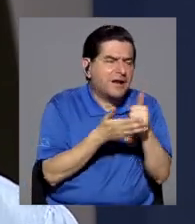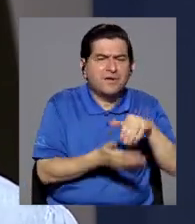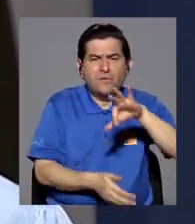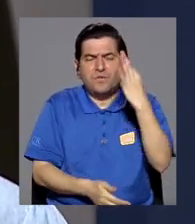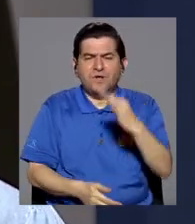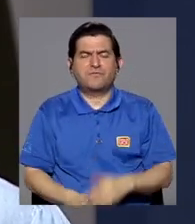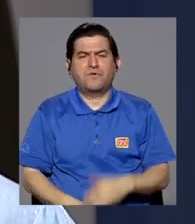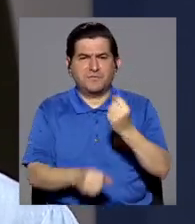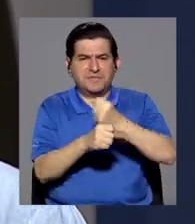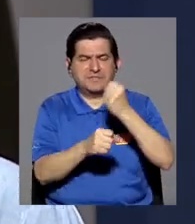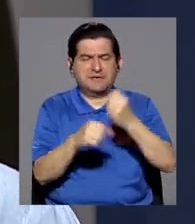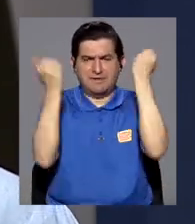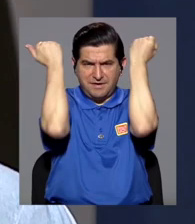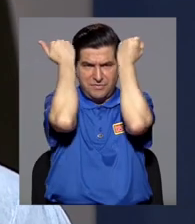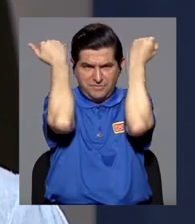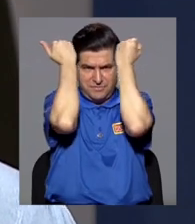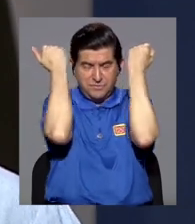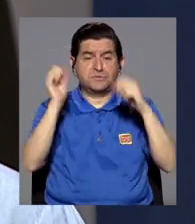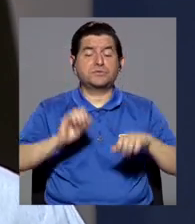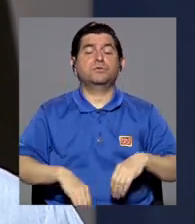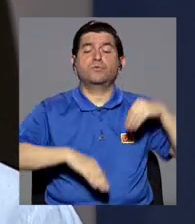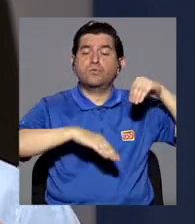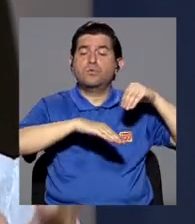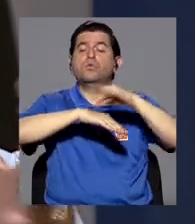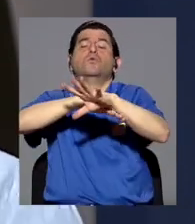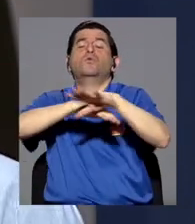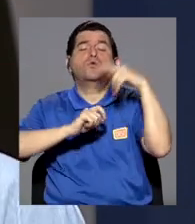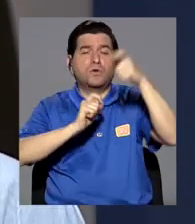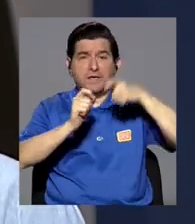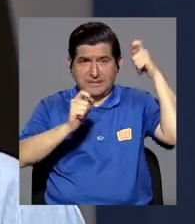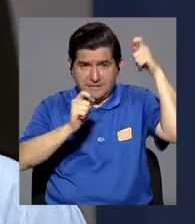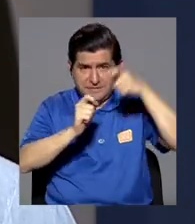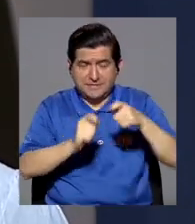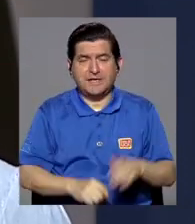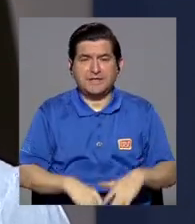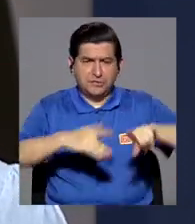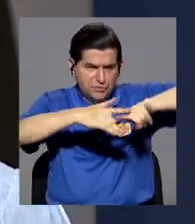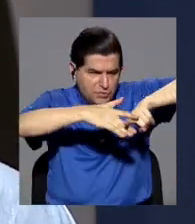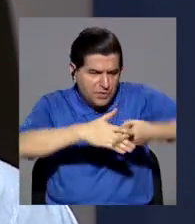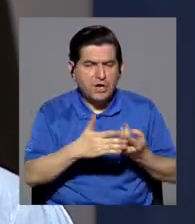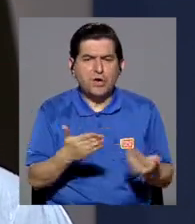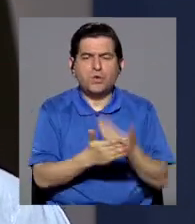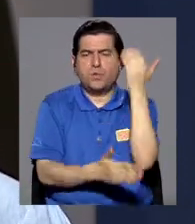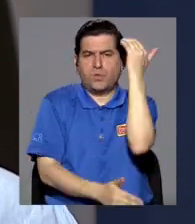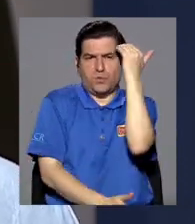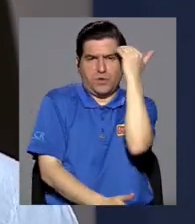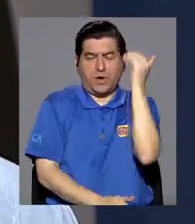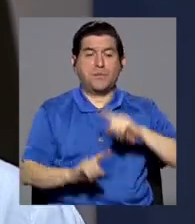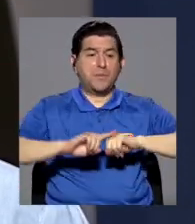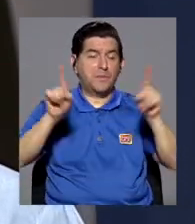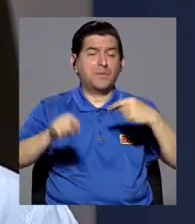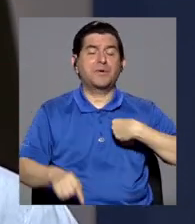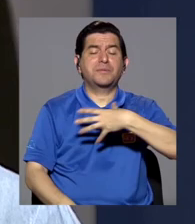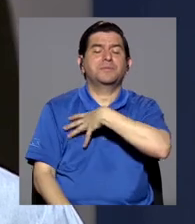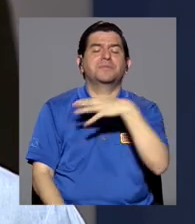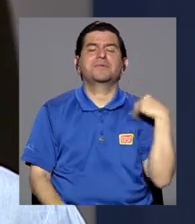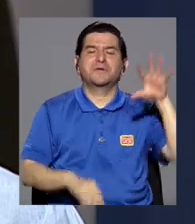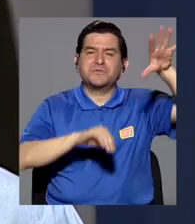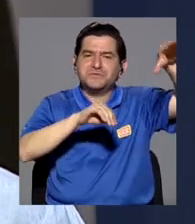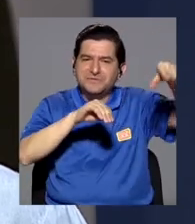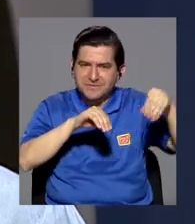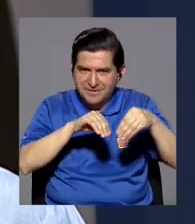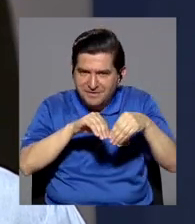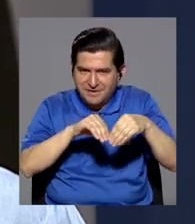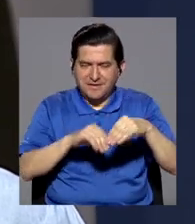maneras de hacer desde la psiquiatría han podido influir justamente en el nacimiento de este nuevo saber pero me gustaría agregar